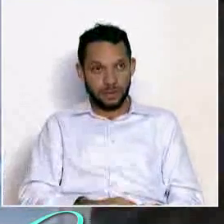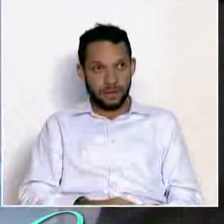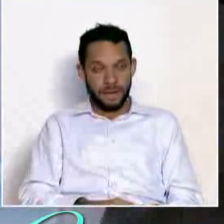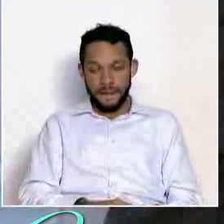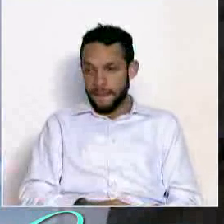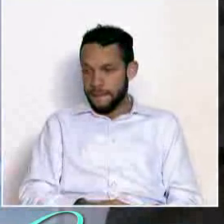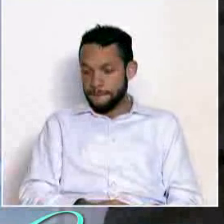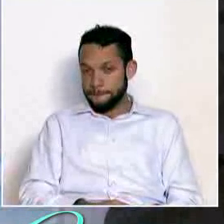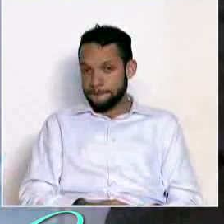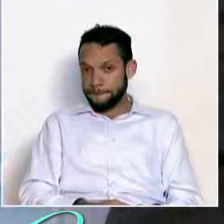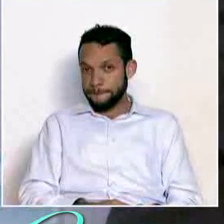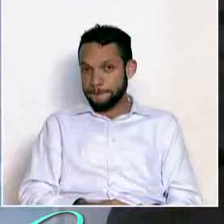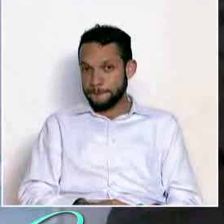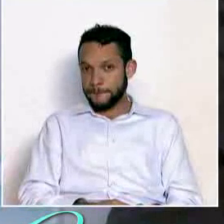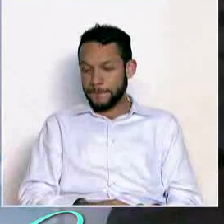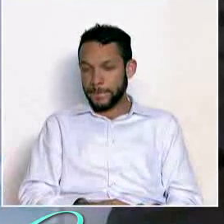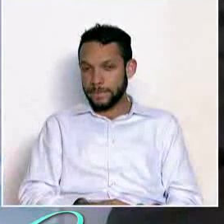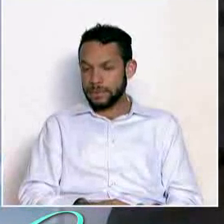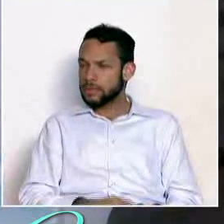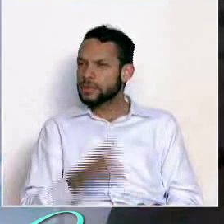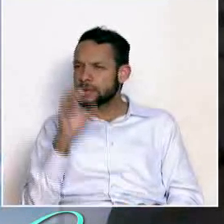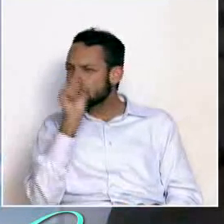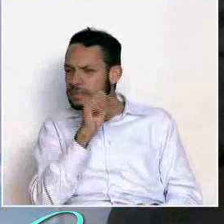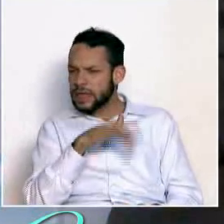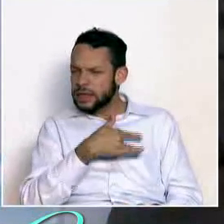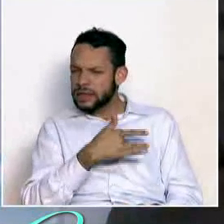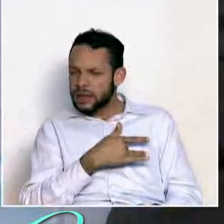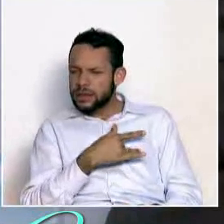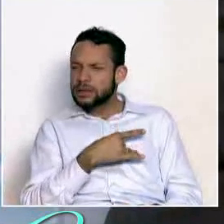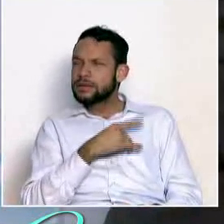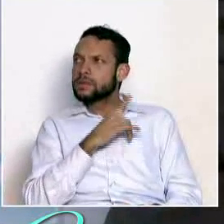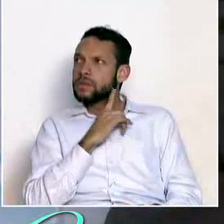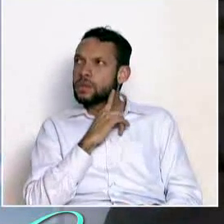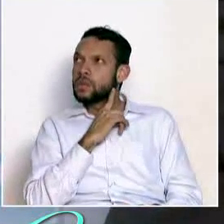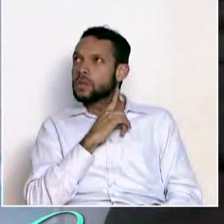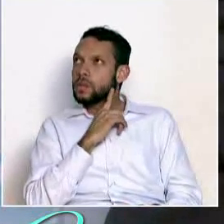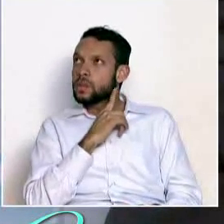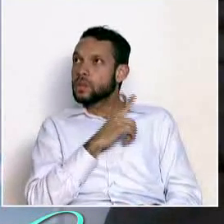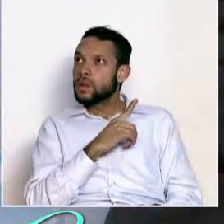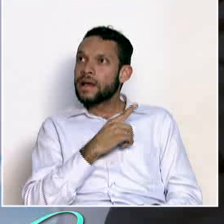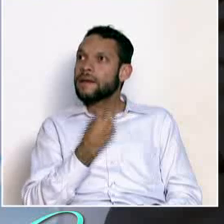Bien. ¿Qué captas? ¿Qué más sientes? ¿De qué te das cuenta?